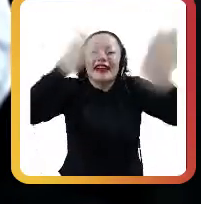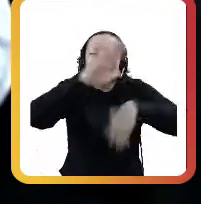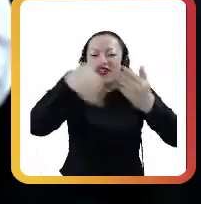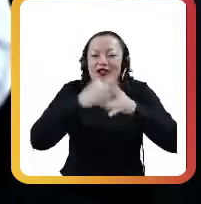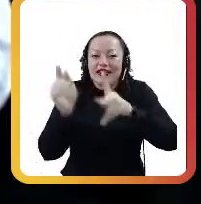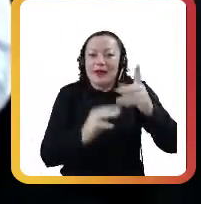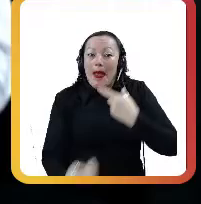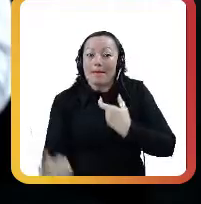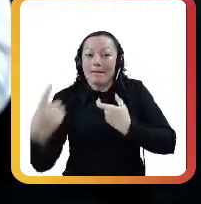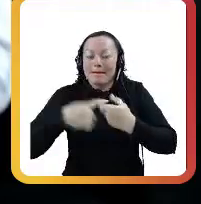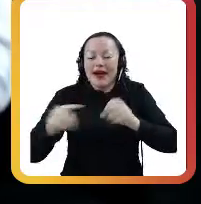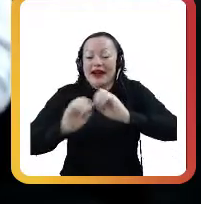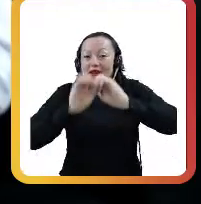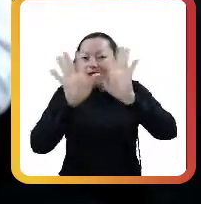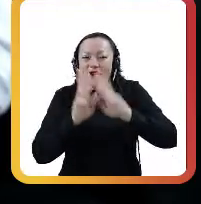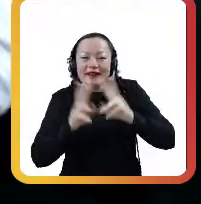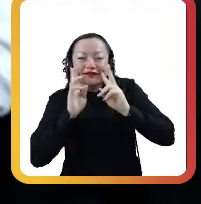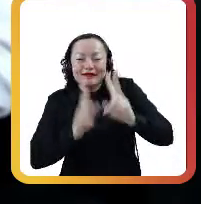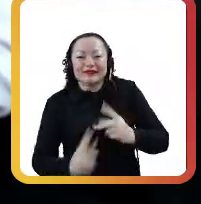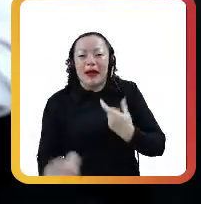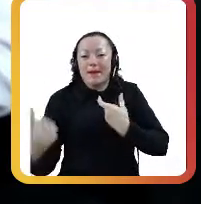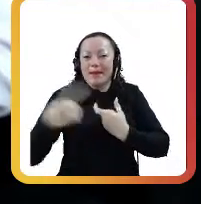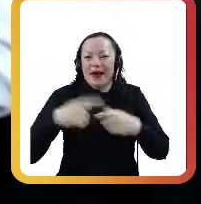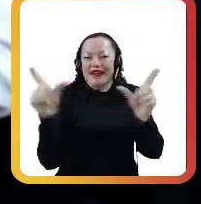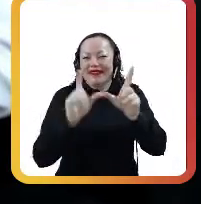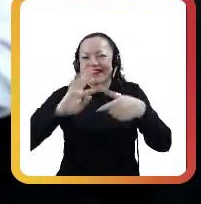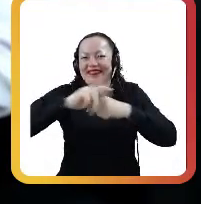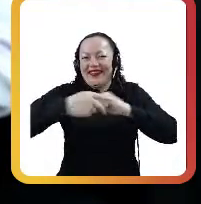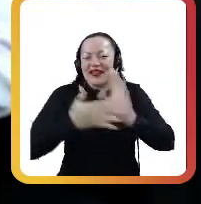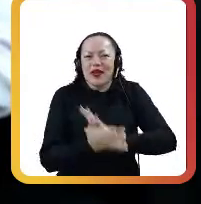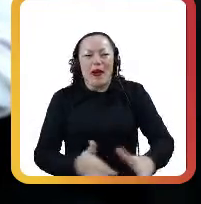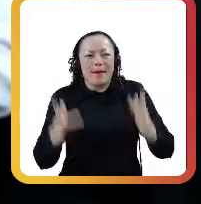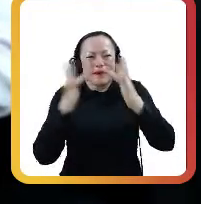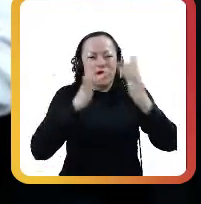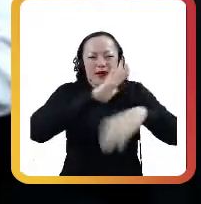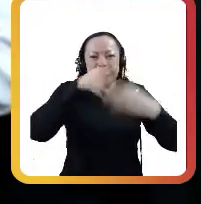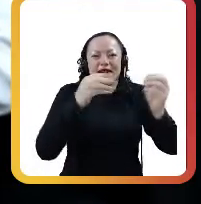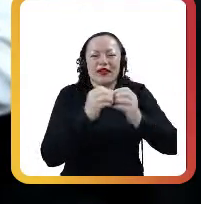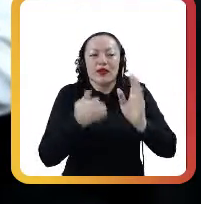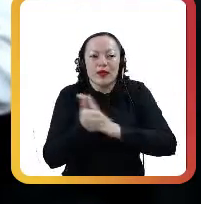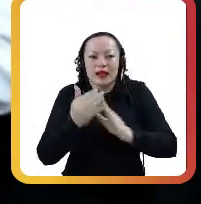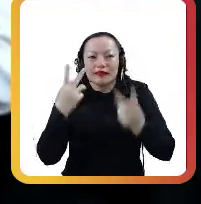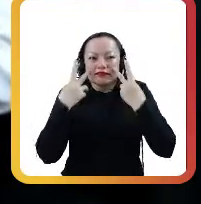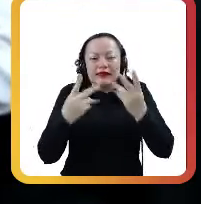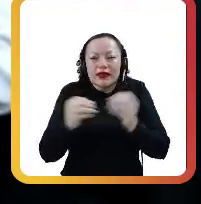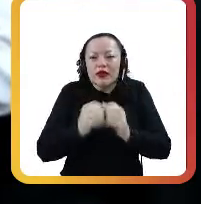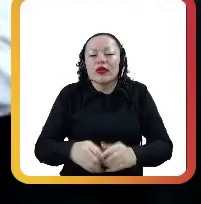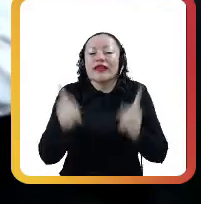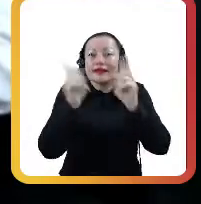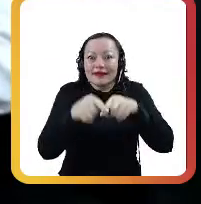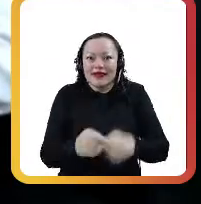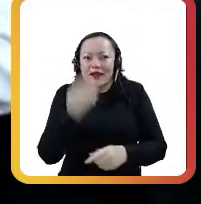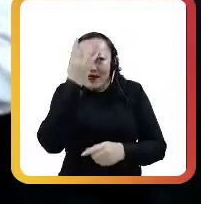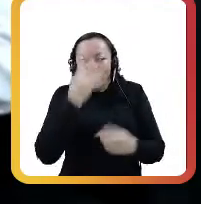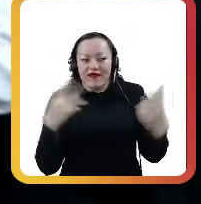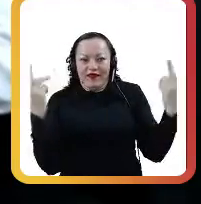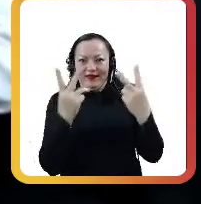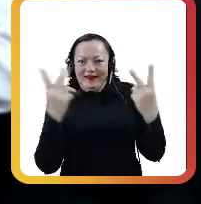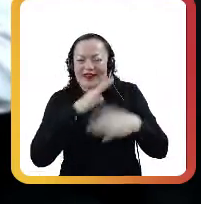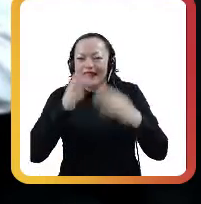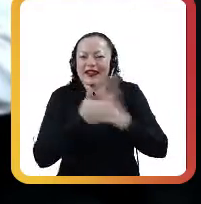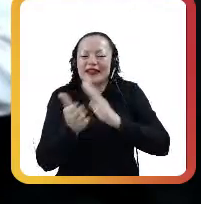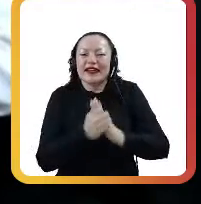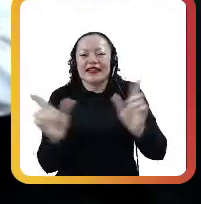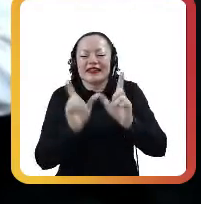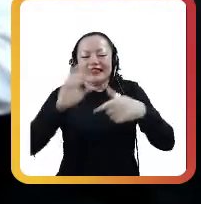mañana están pegaditos a nuestra señal, a la gente que está conectada con nosotros a través del Facebook, en nuestra fanpage de